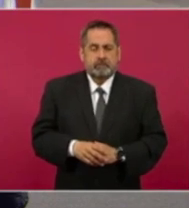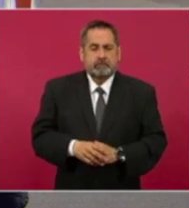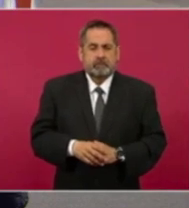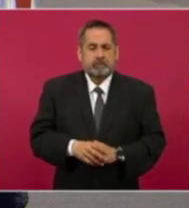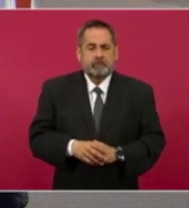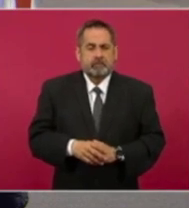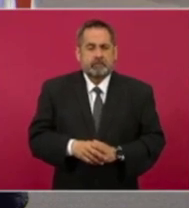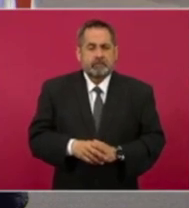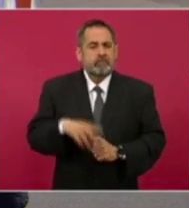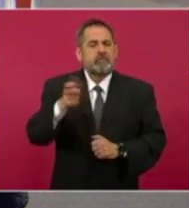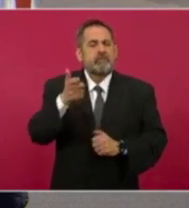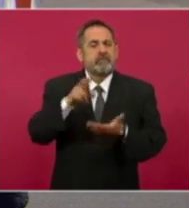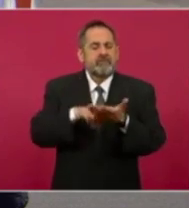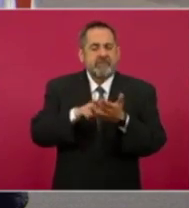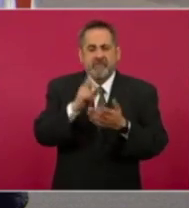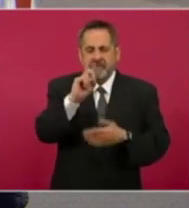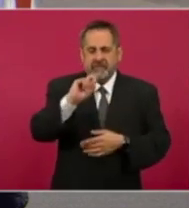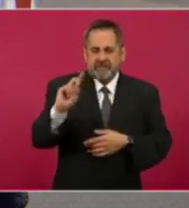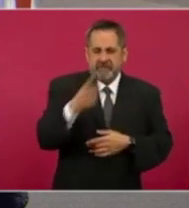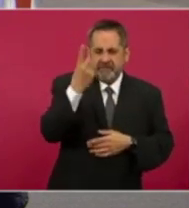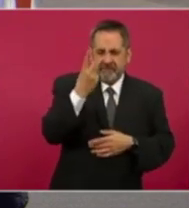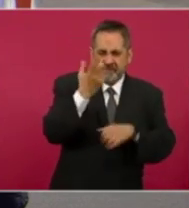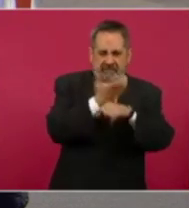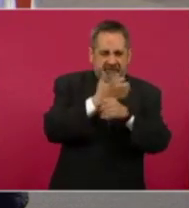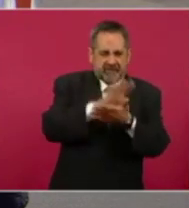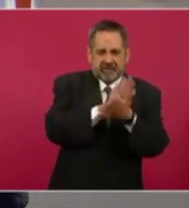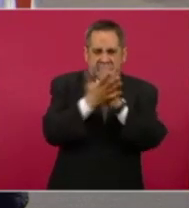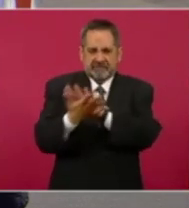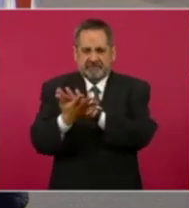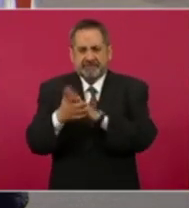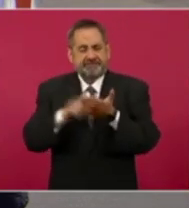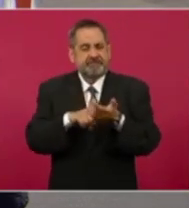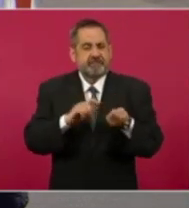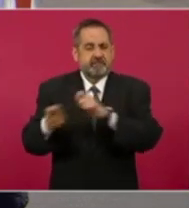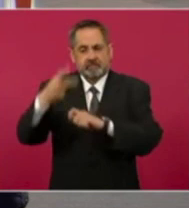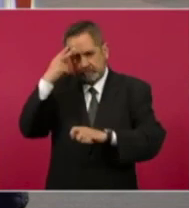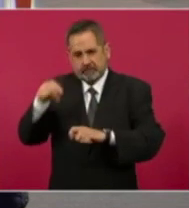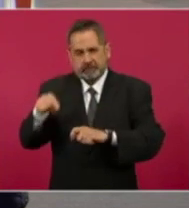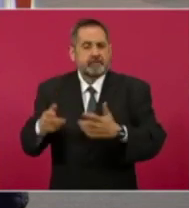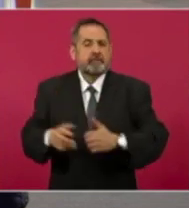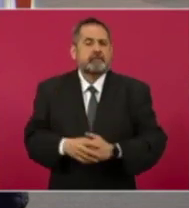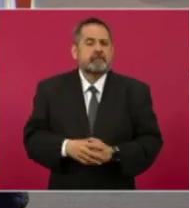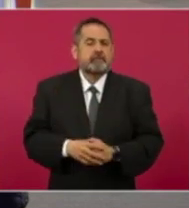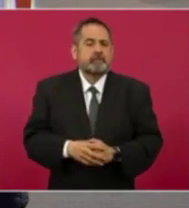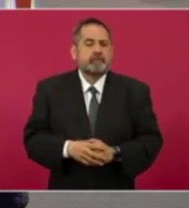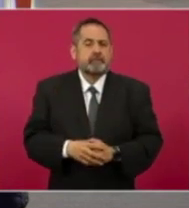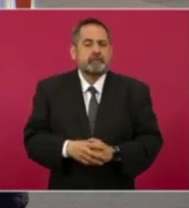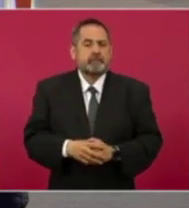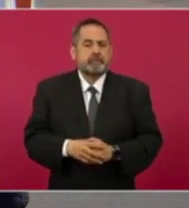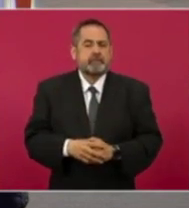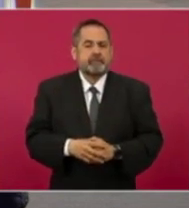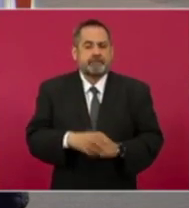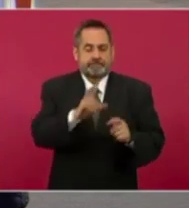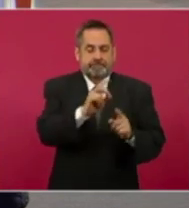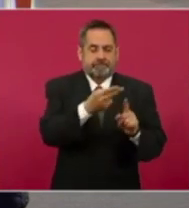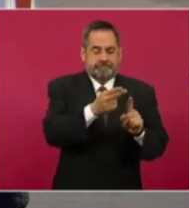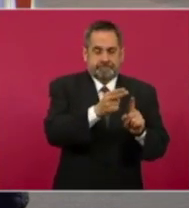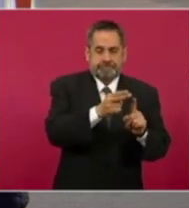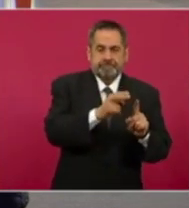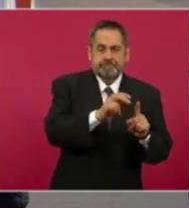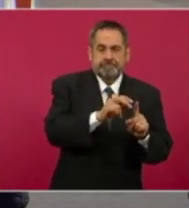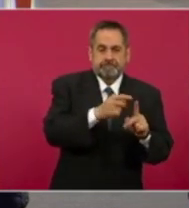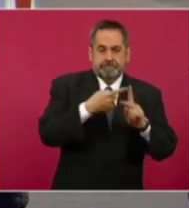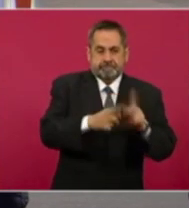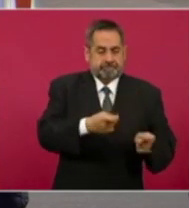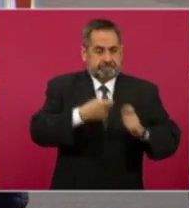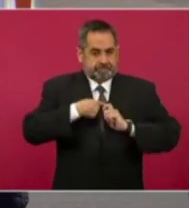Variación de tipo de cambio respecto al dólar estadounidense por divisa. En el periodo considerado del 30 de noviembre que